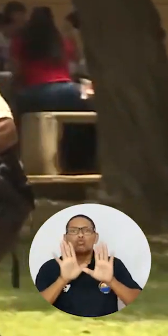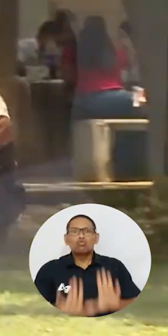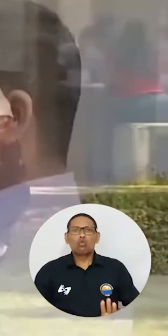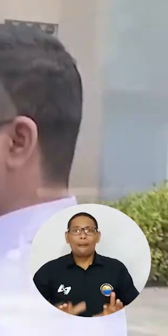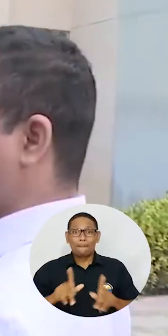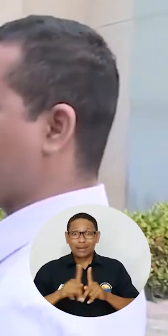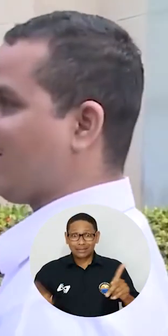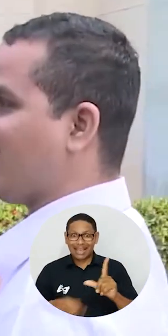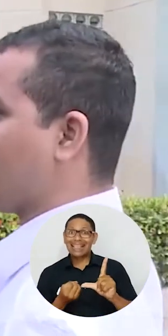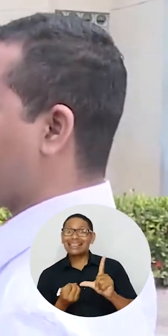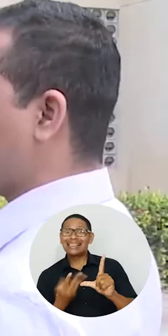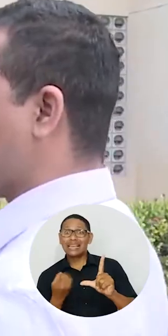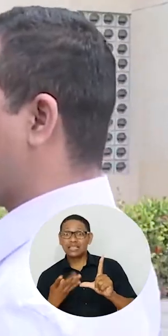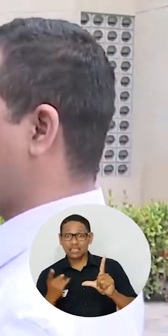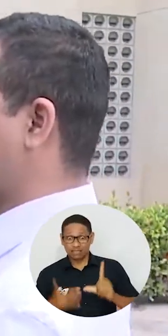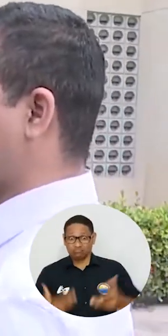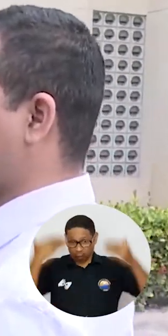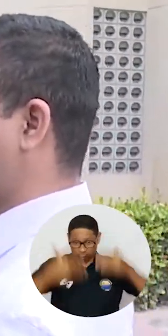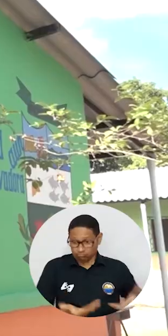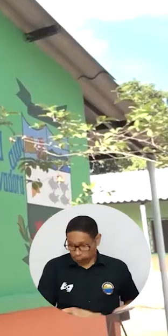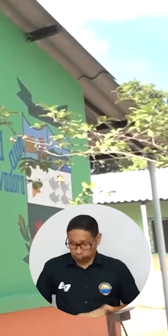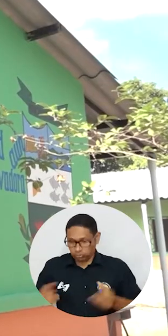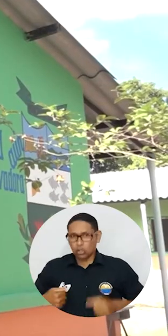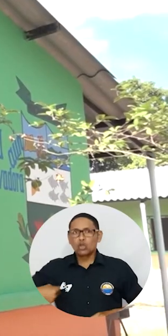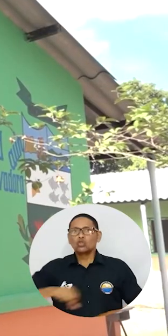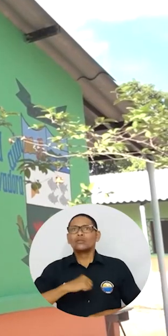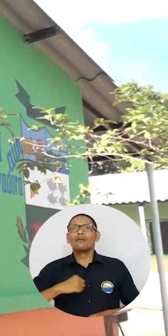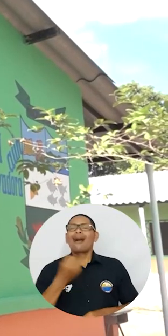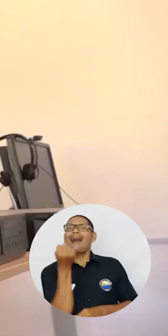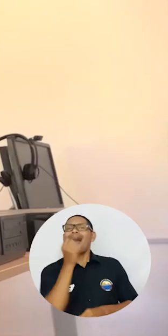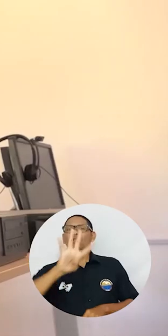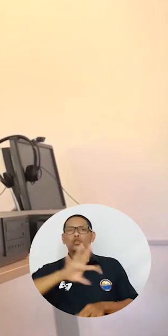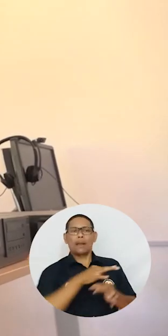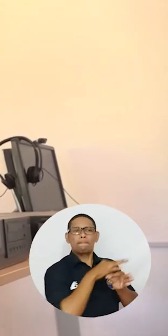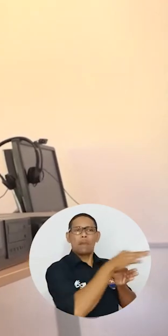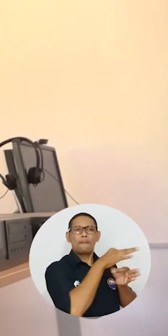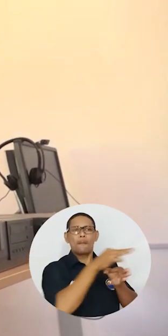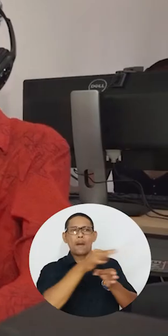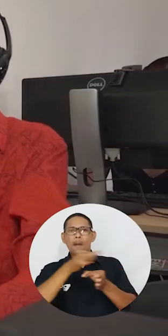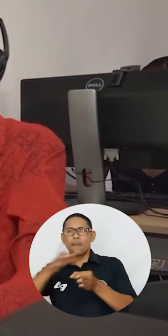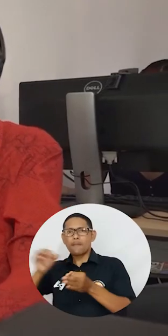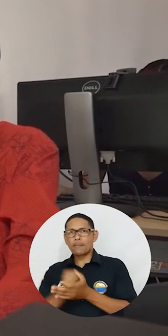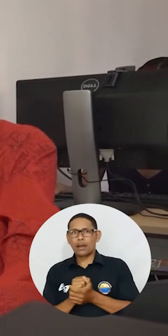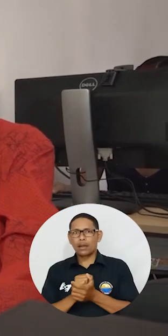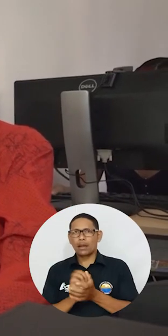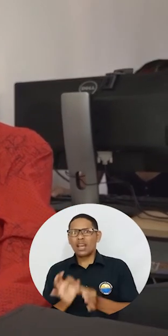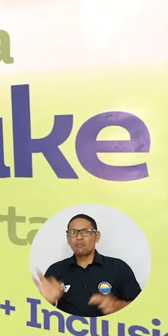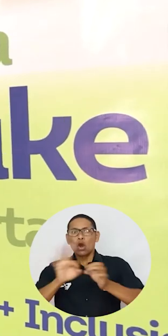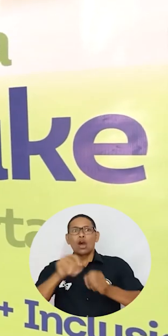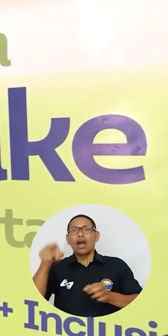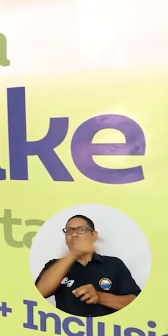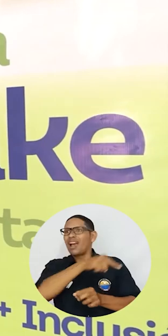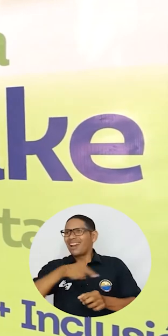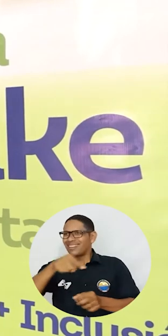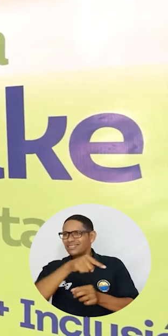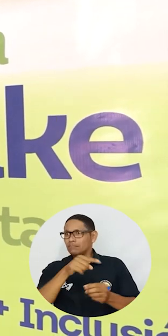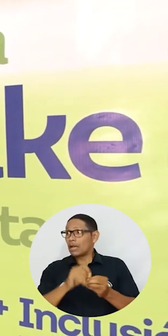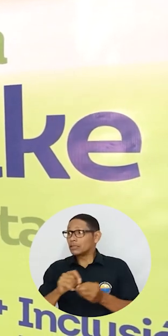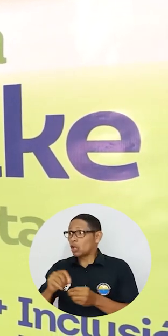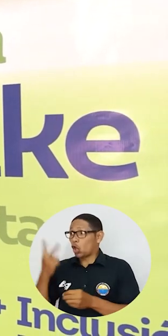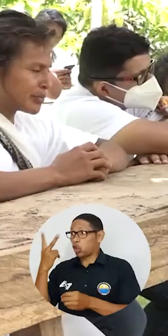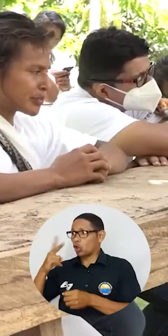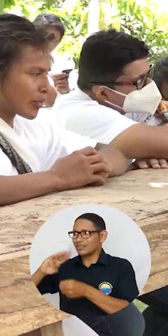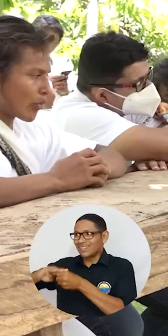solo para licenciados en condición de discapacidad? Nosotros tenemos 14 sedes digitales en los municipios. Ministra, ayúdenos para que ninguna sede digital de